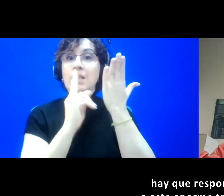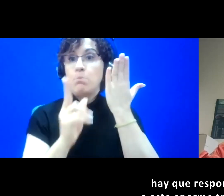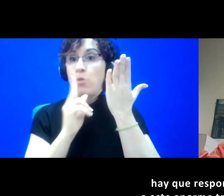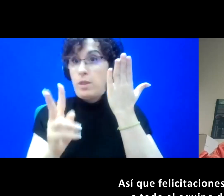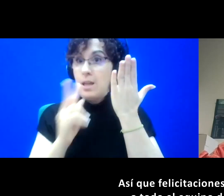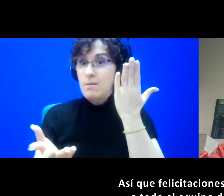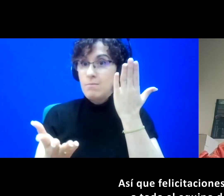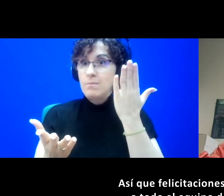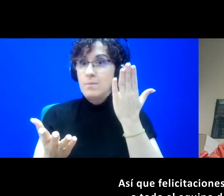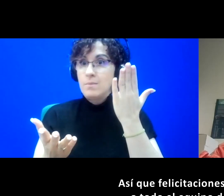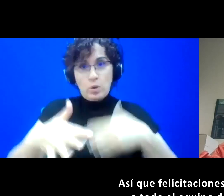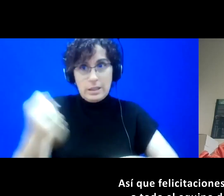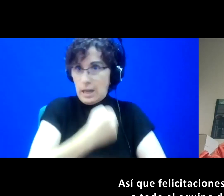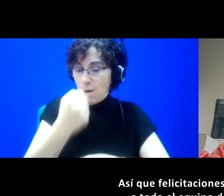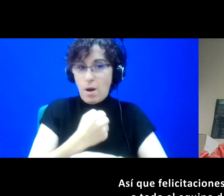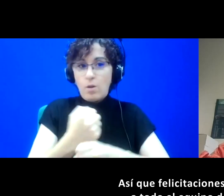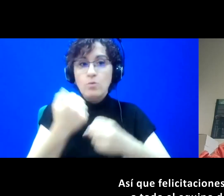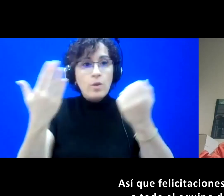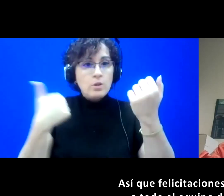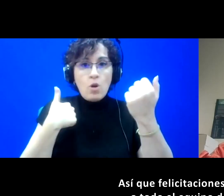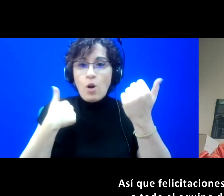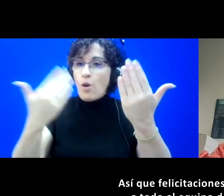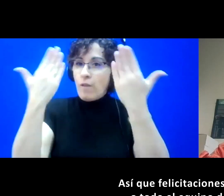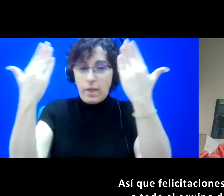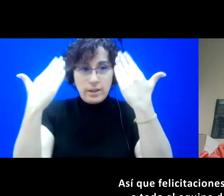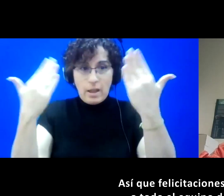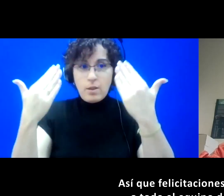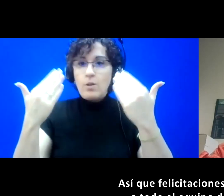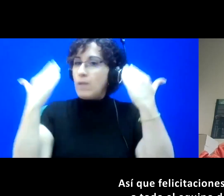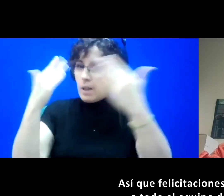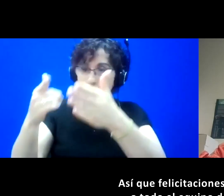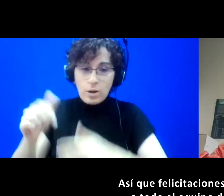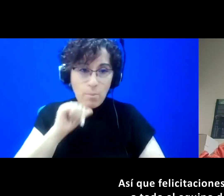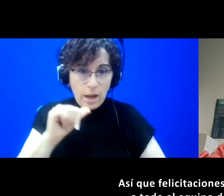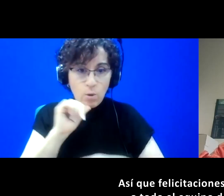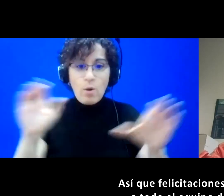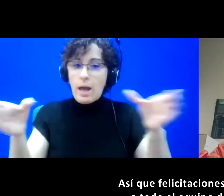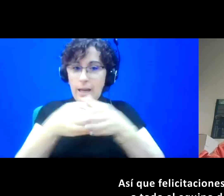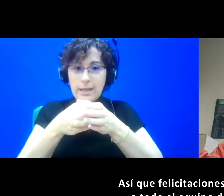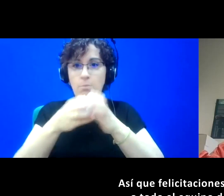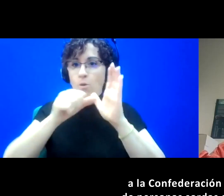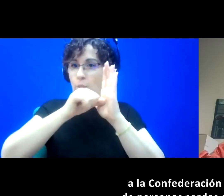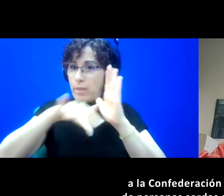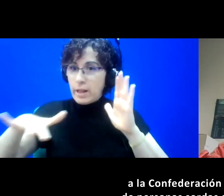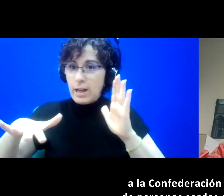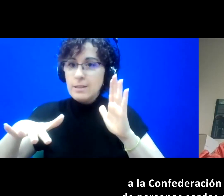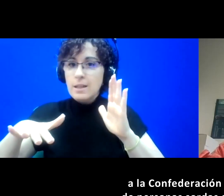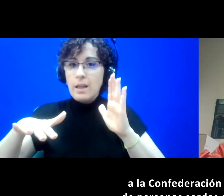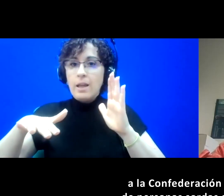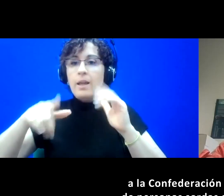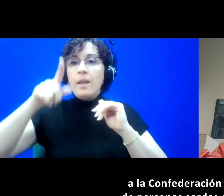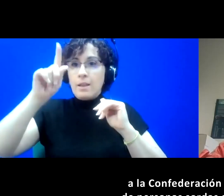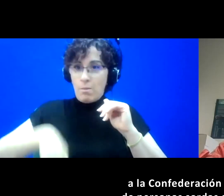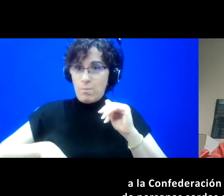que felicitaciones a Mariluz, a todo el equipo del CNELSE, felicitaciones